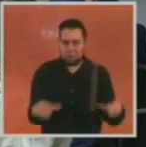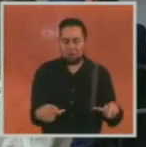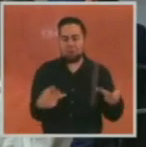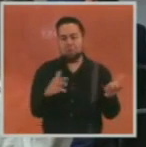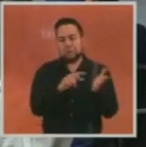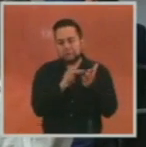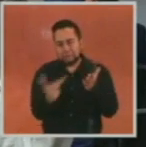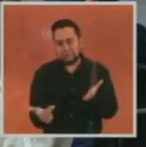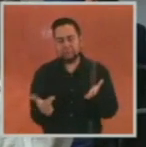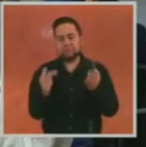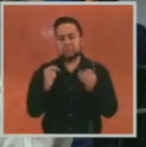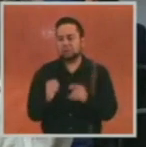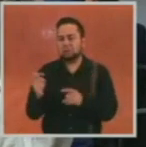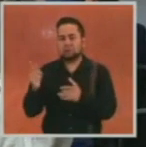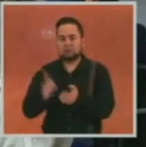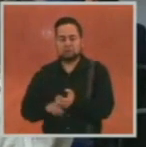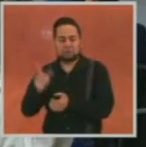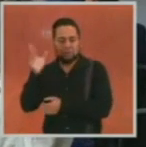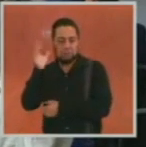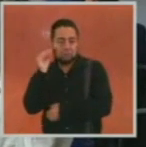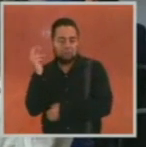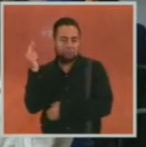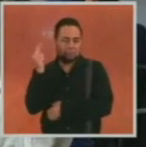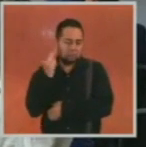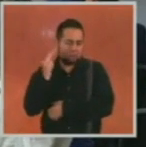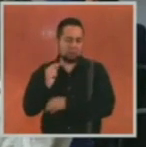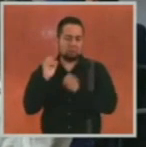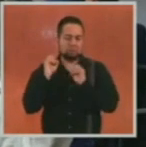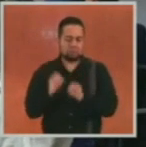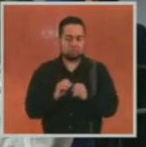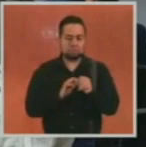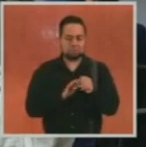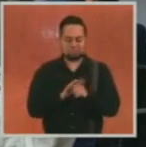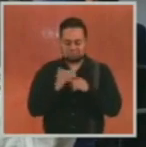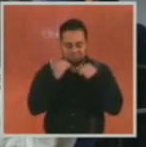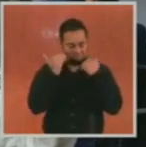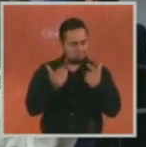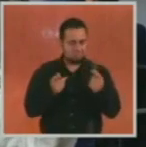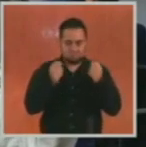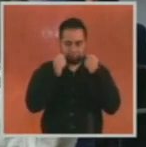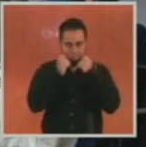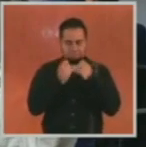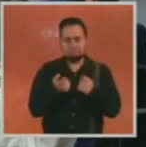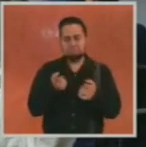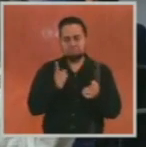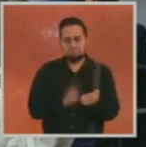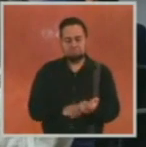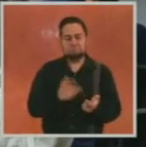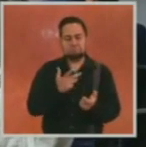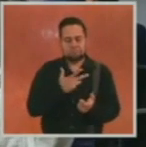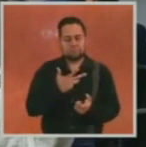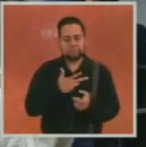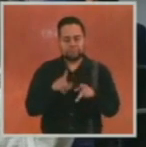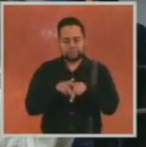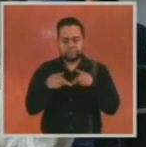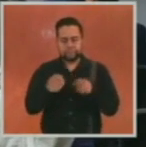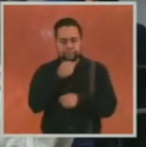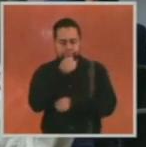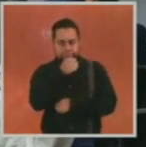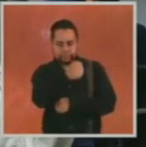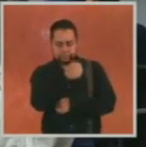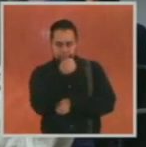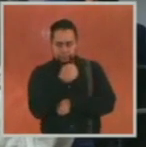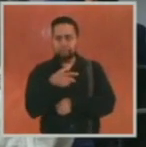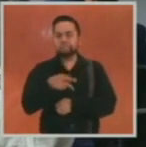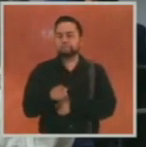de radio o de cualquier tipo de periodistas pero